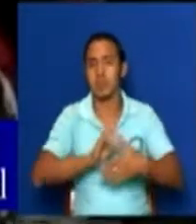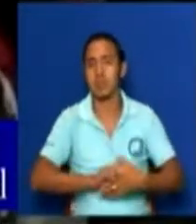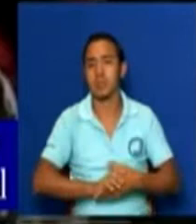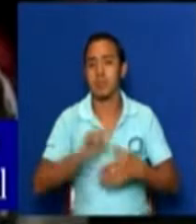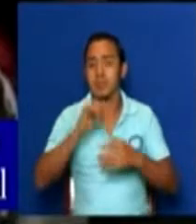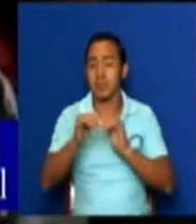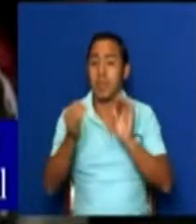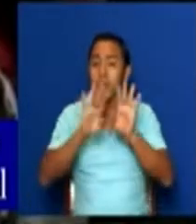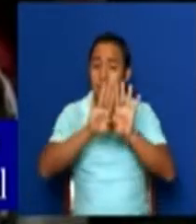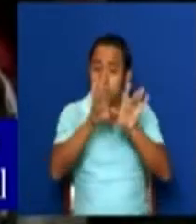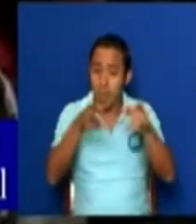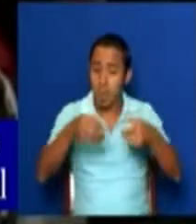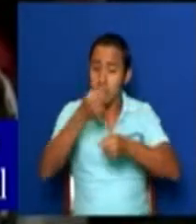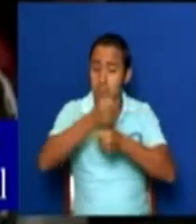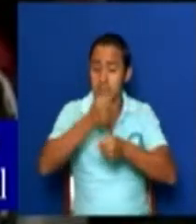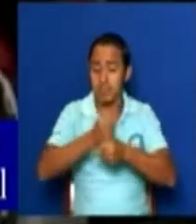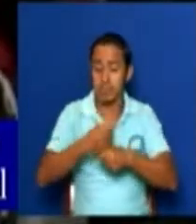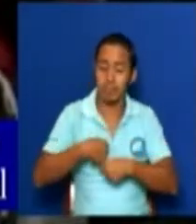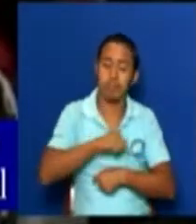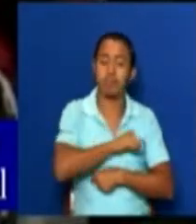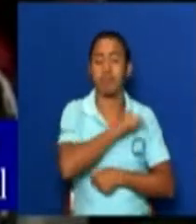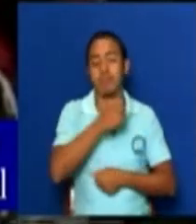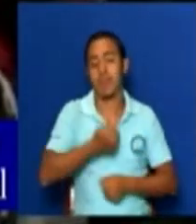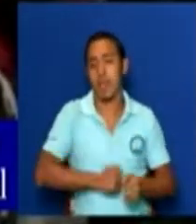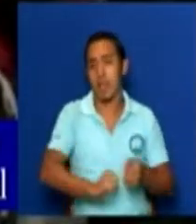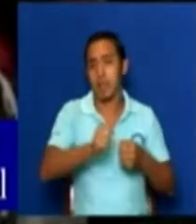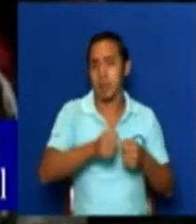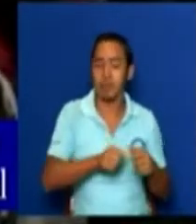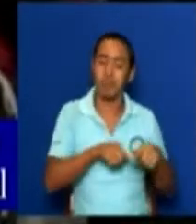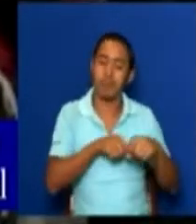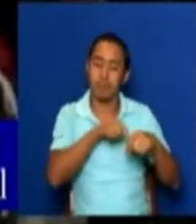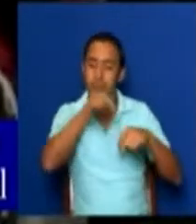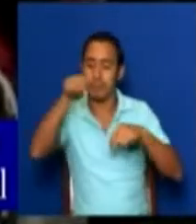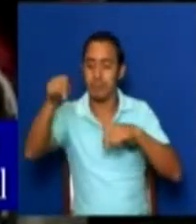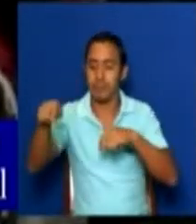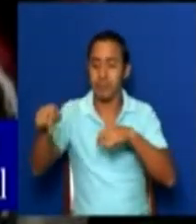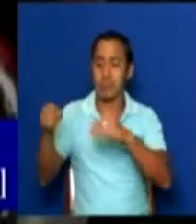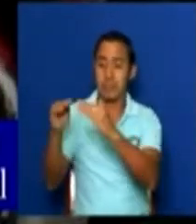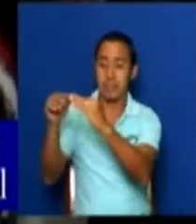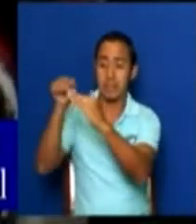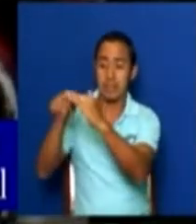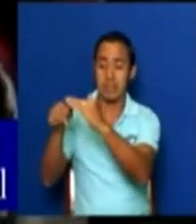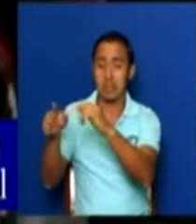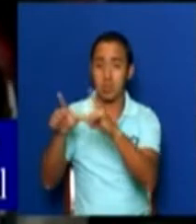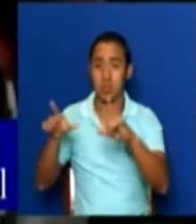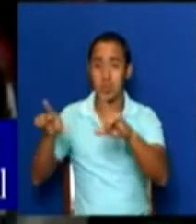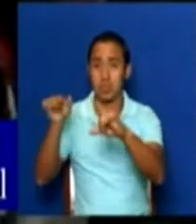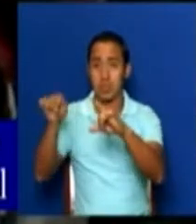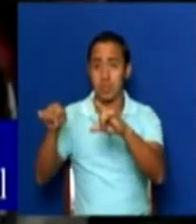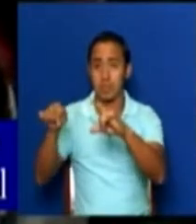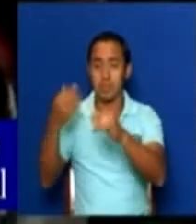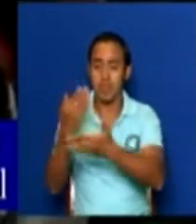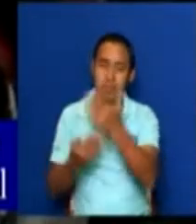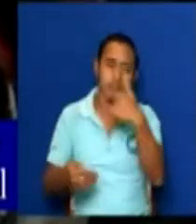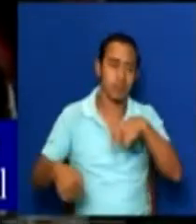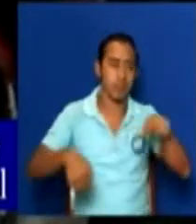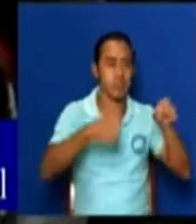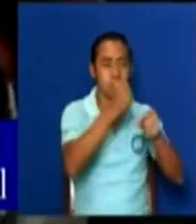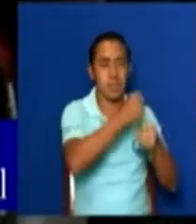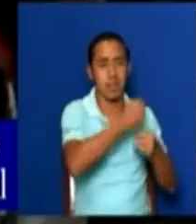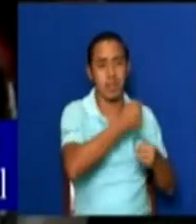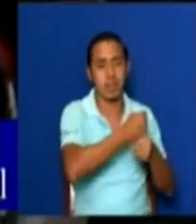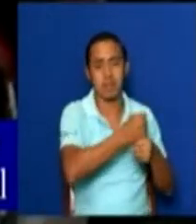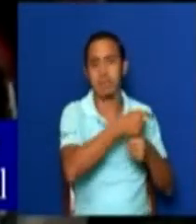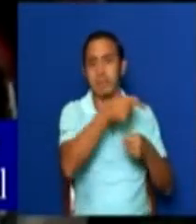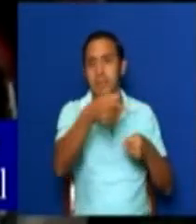mujer trabajadora podemos ir a dejar a nuestros niñas y niños y poder ir a trabajar. Y en cada